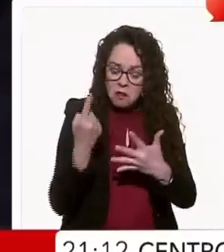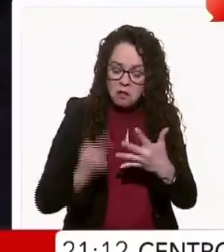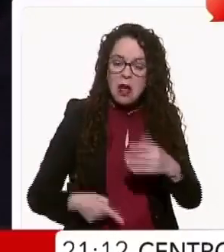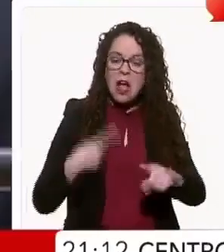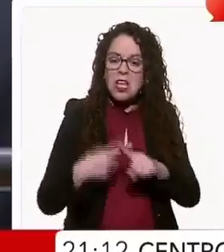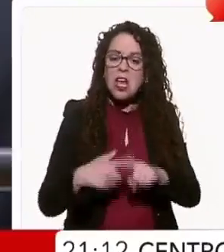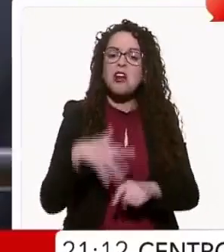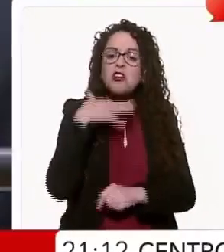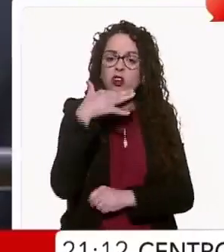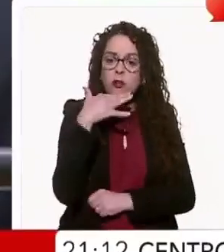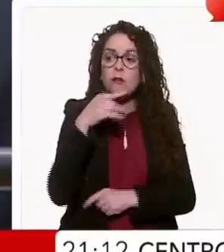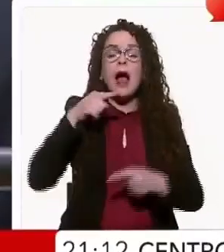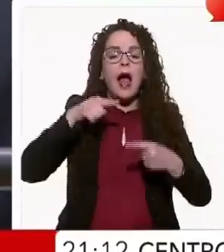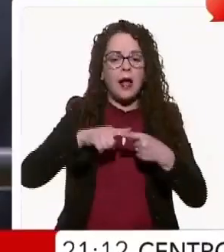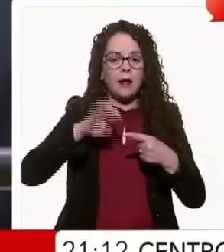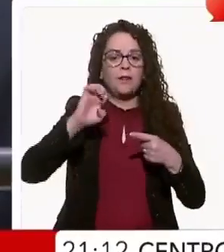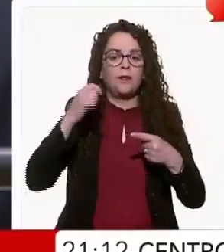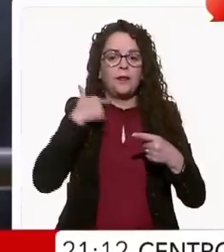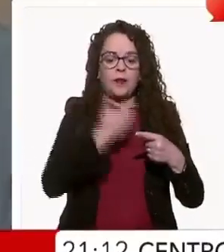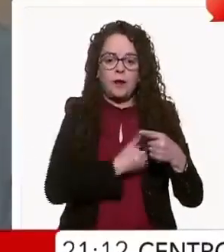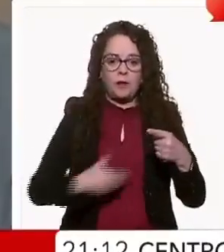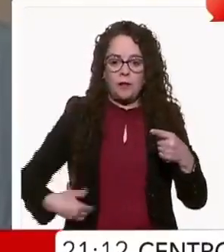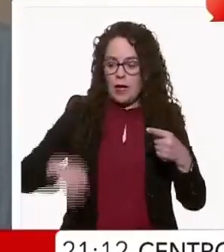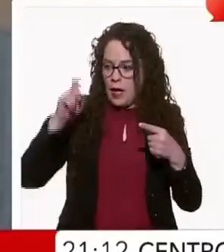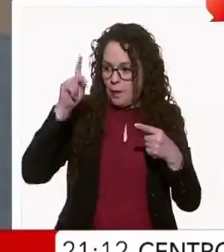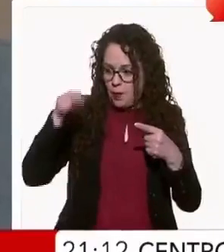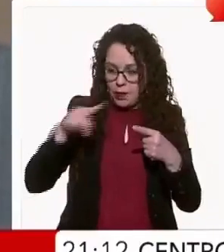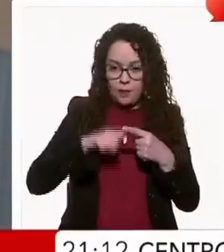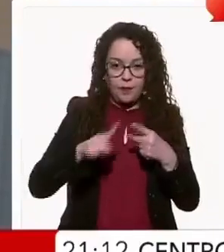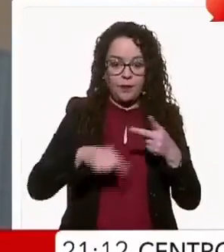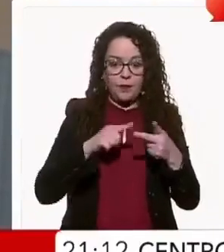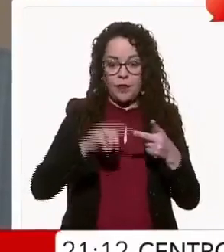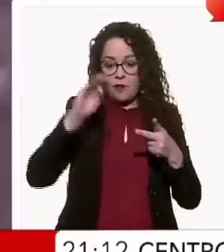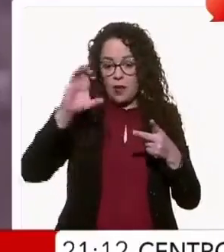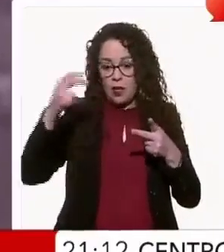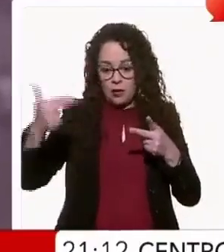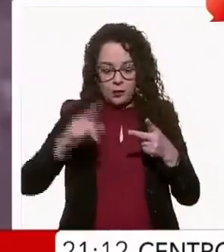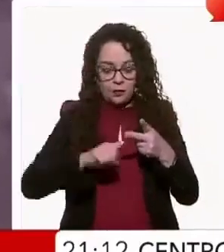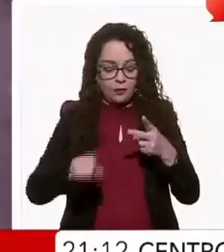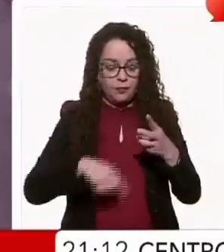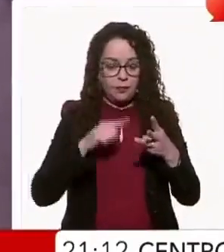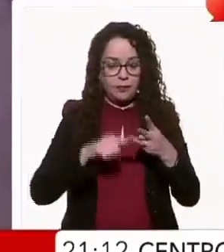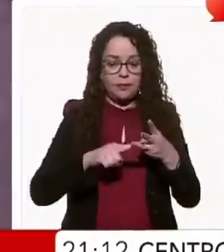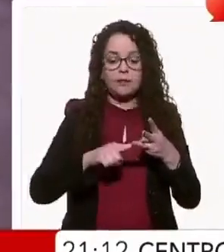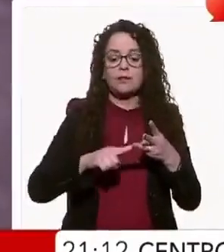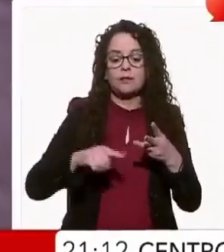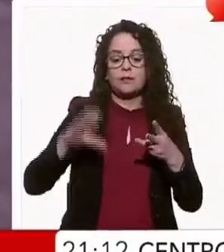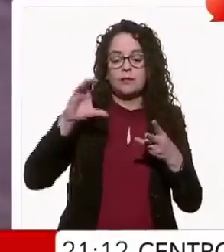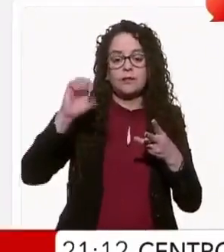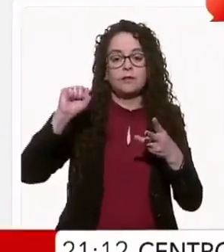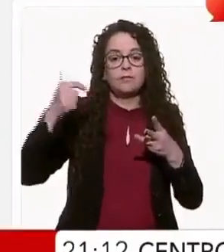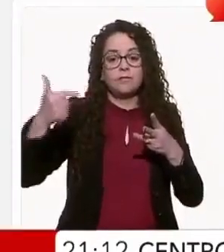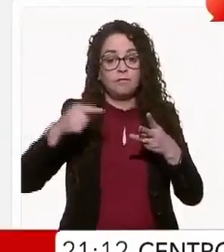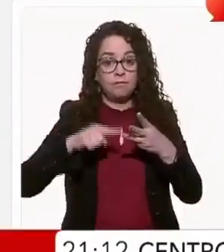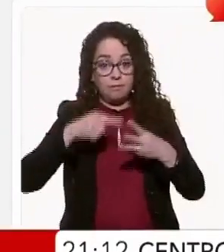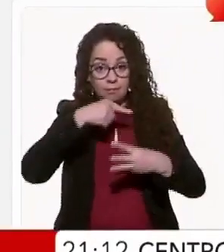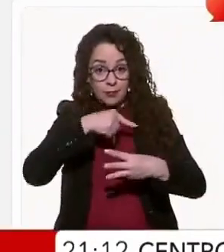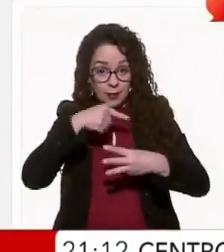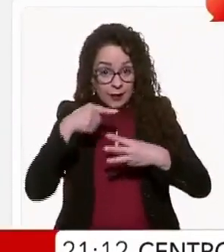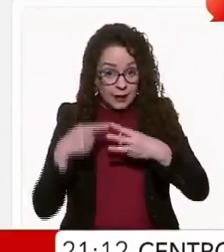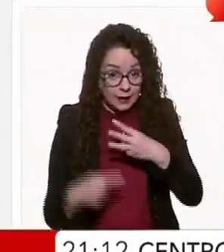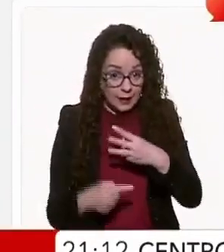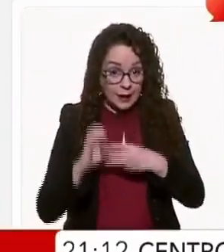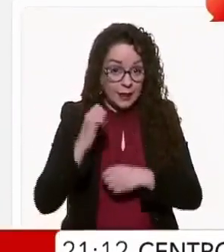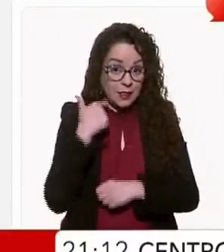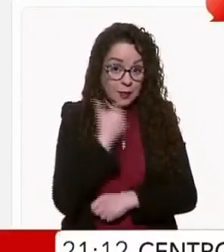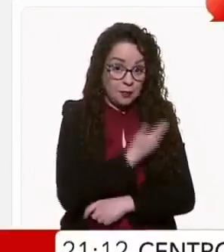expresidentes Enrique Peña, su antiguo aliado, a Felipe Calderón y a Carlos Salinas de Gortari. Y confesó el pago